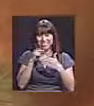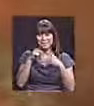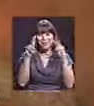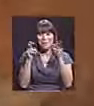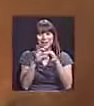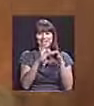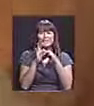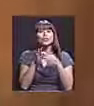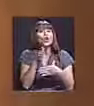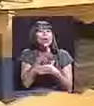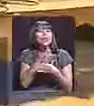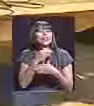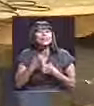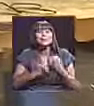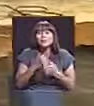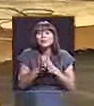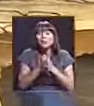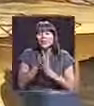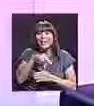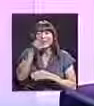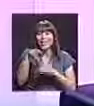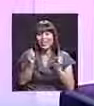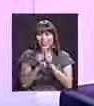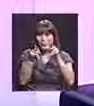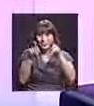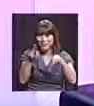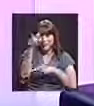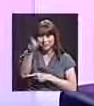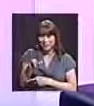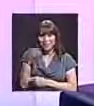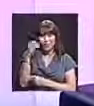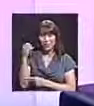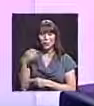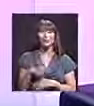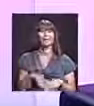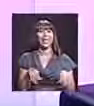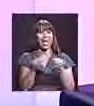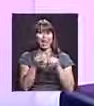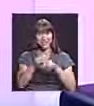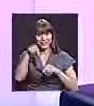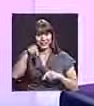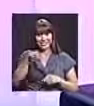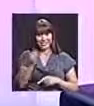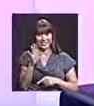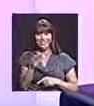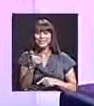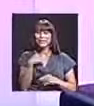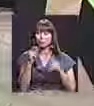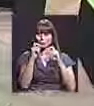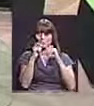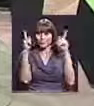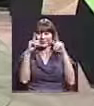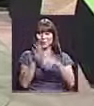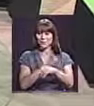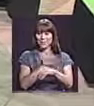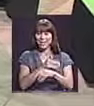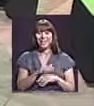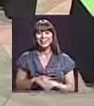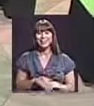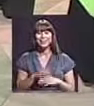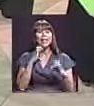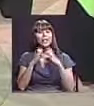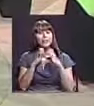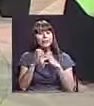la ilusión de la Navidad con nuestro personaje de oro. Además, en estudio le tenemos una sorpresa musical. Y en